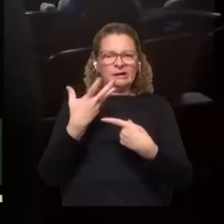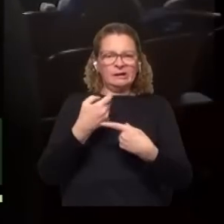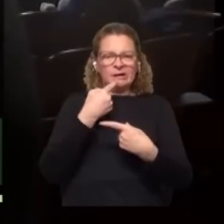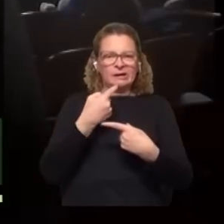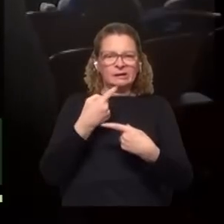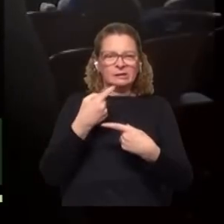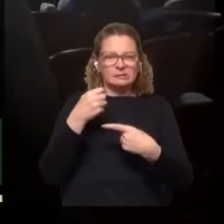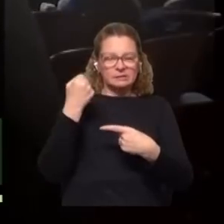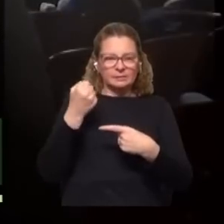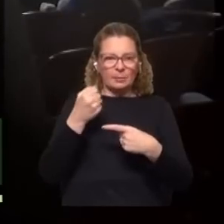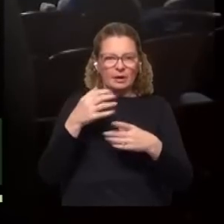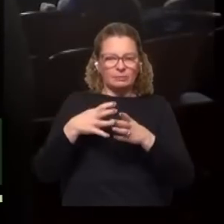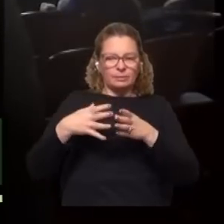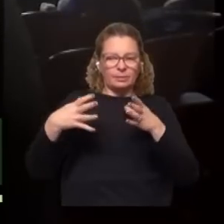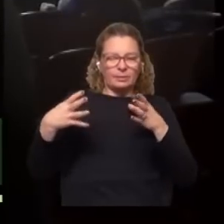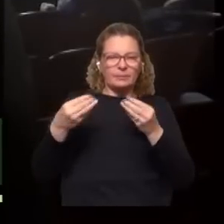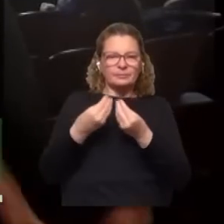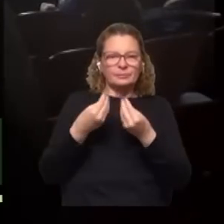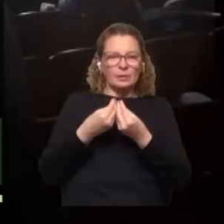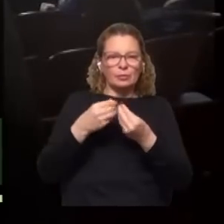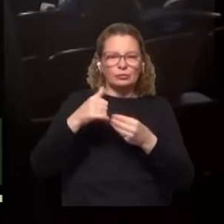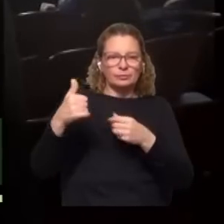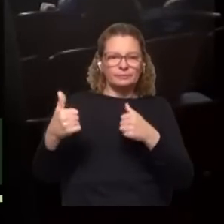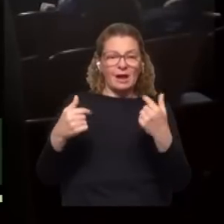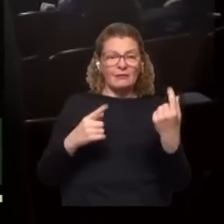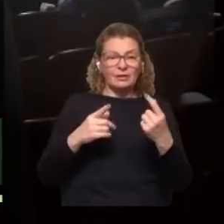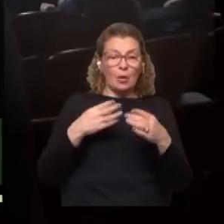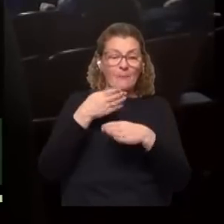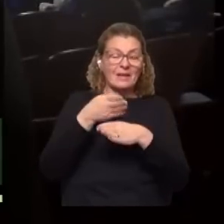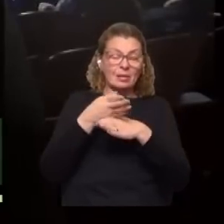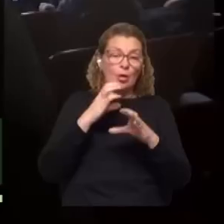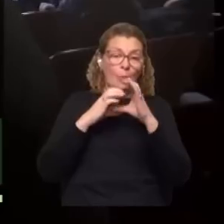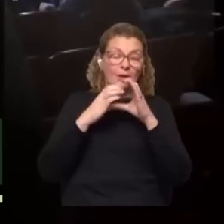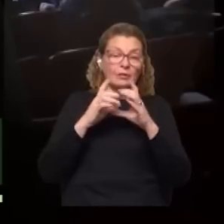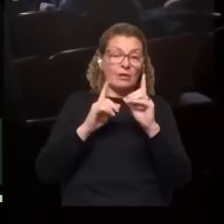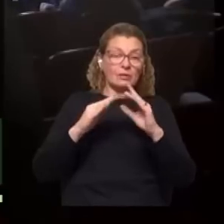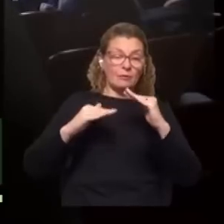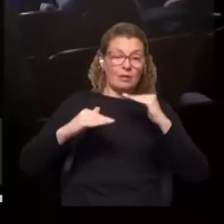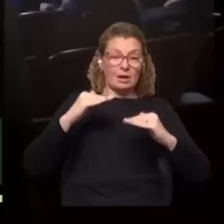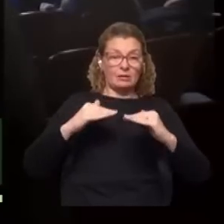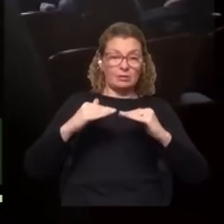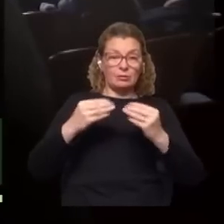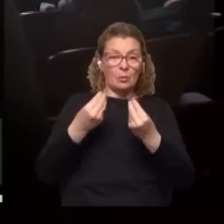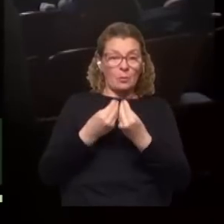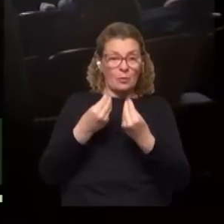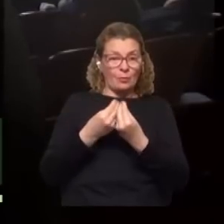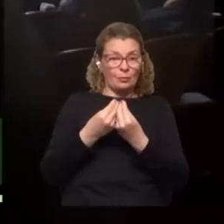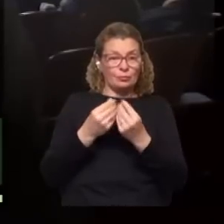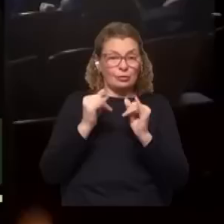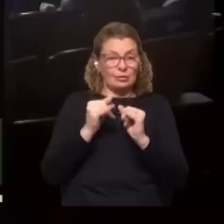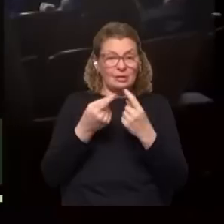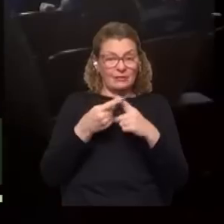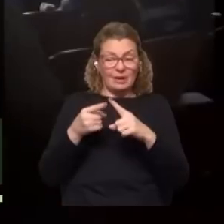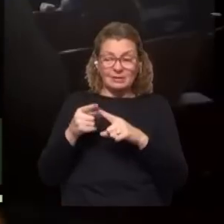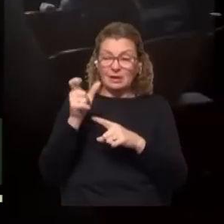cortafuegos para ese crecimiento de la polarización muchas veces los medios los medios de comunicación si son balanceados y son plurales sí